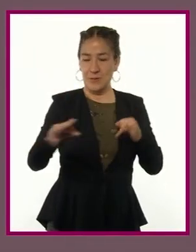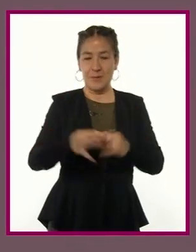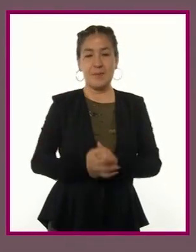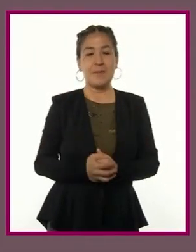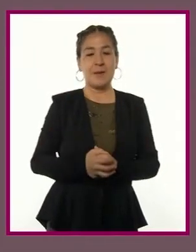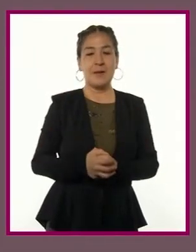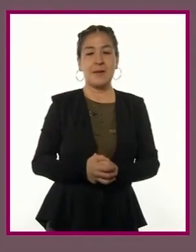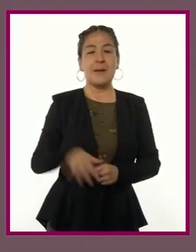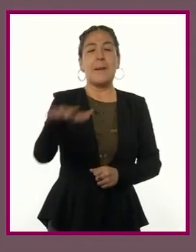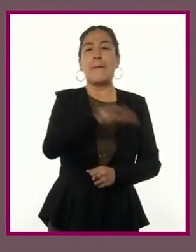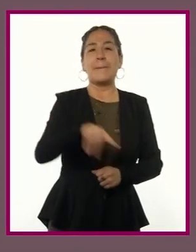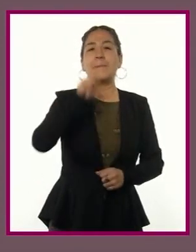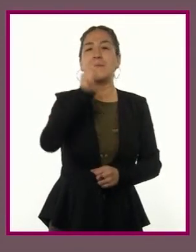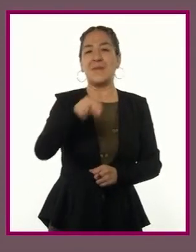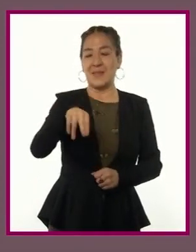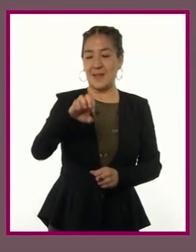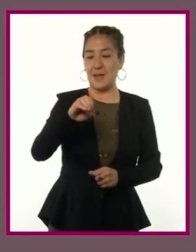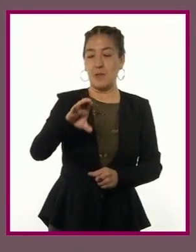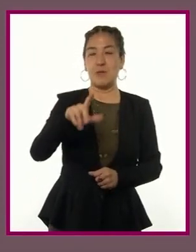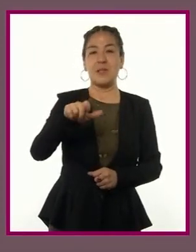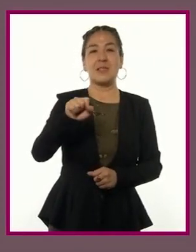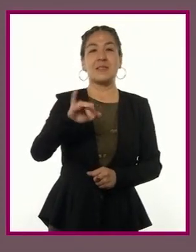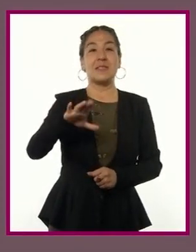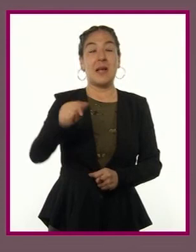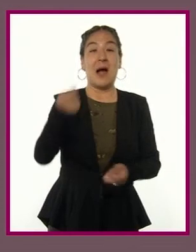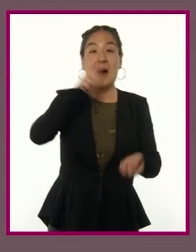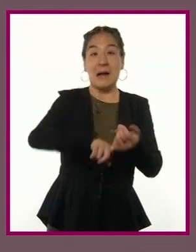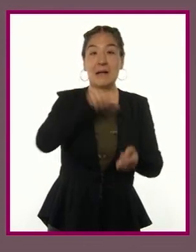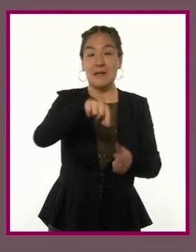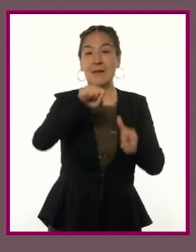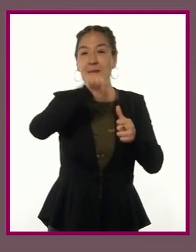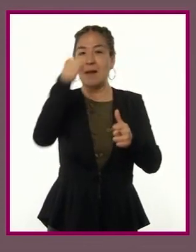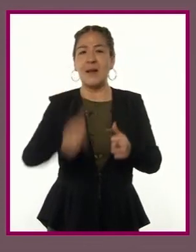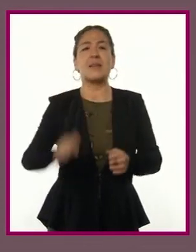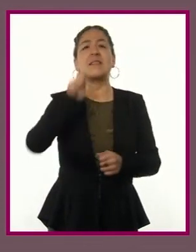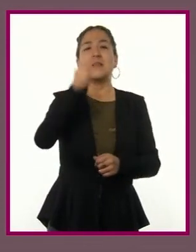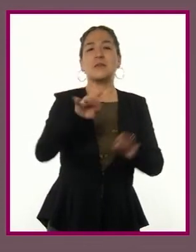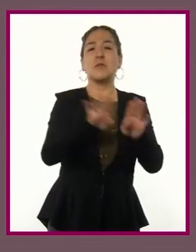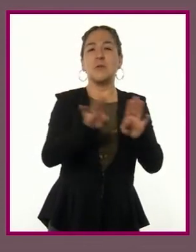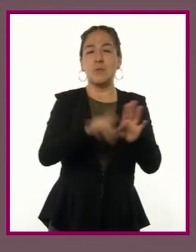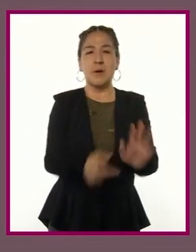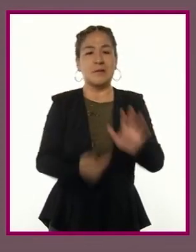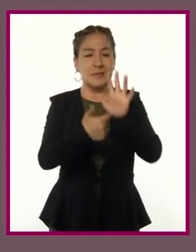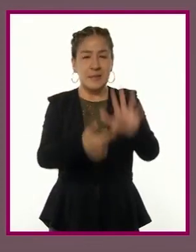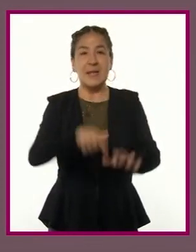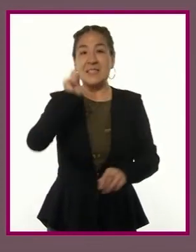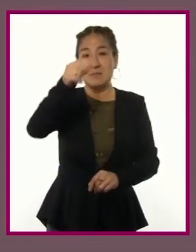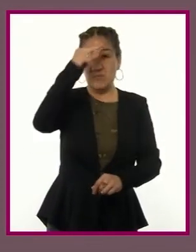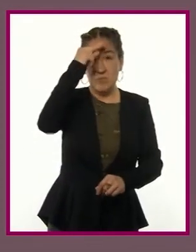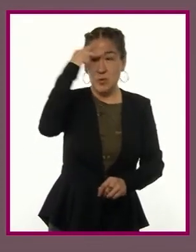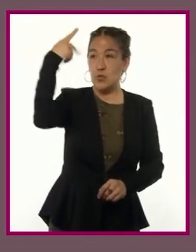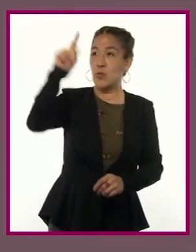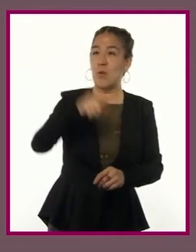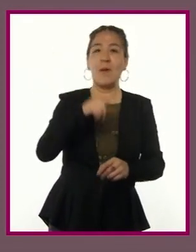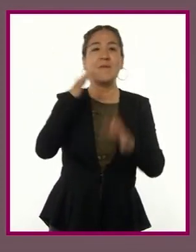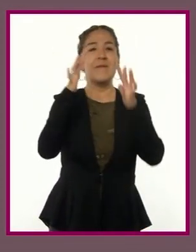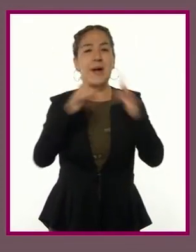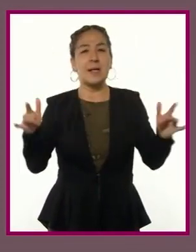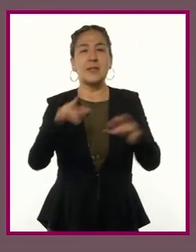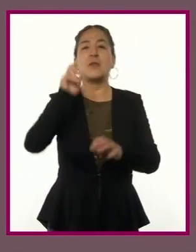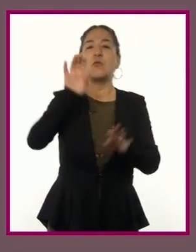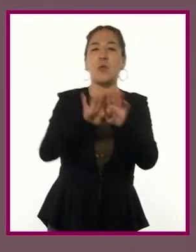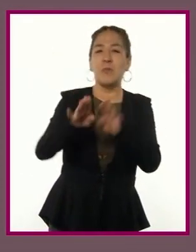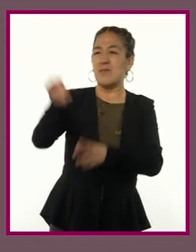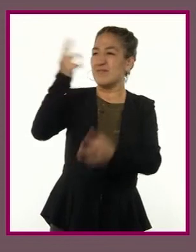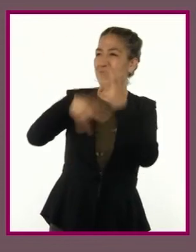la influencia neoclásica en el arte, es decir, la Ilustración francesa, revitalizó la tradición clásica y se retomaron